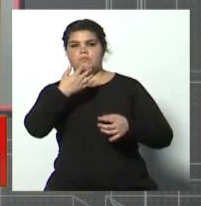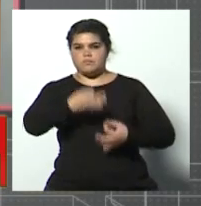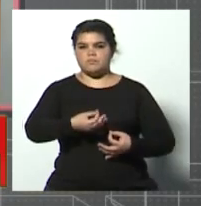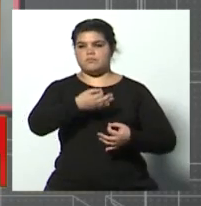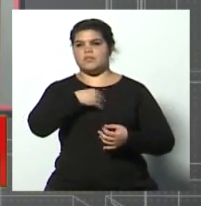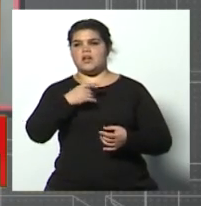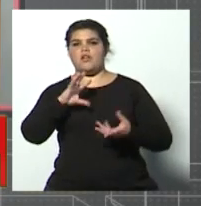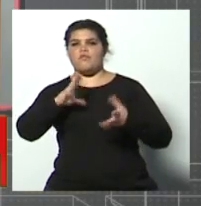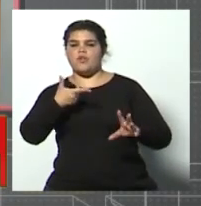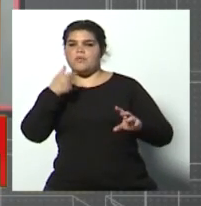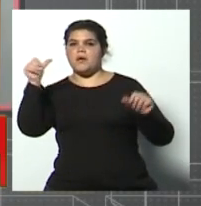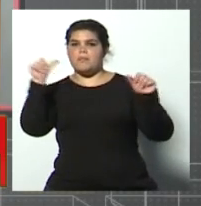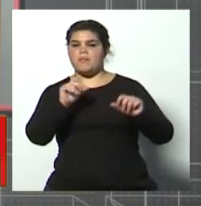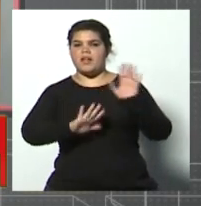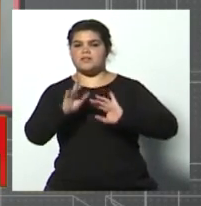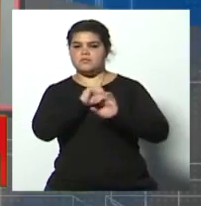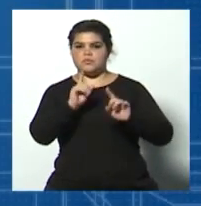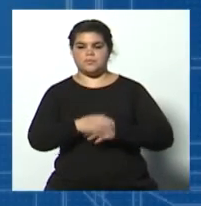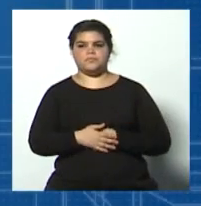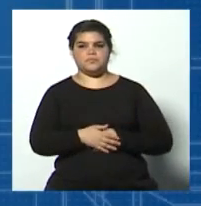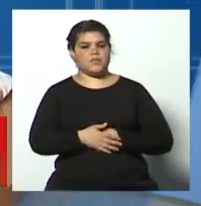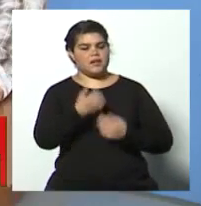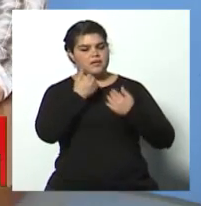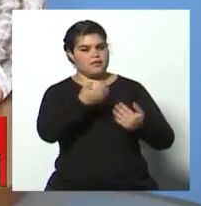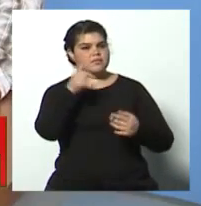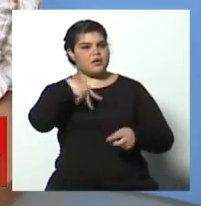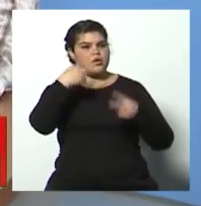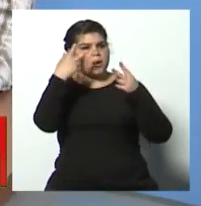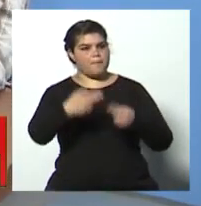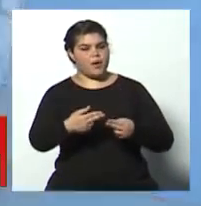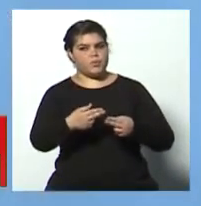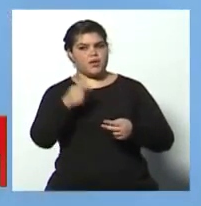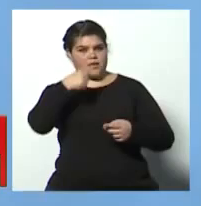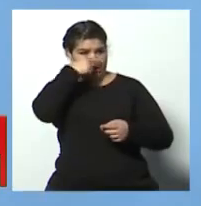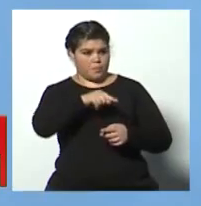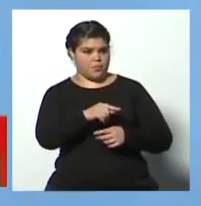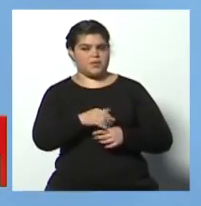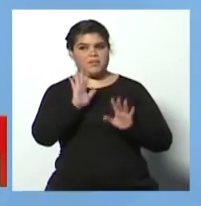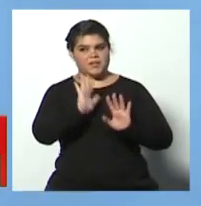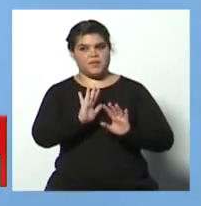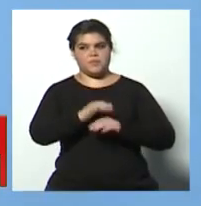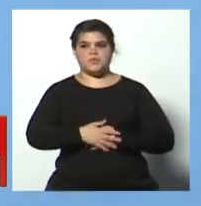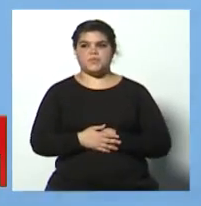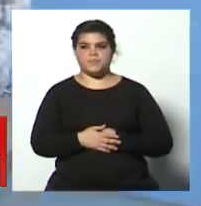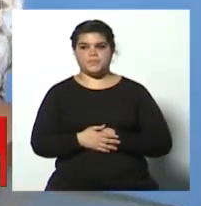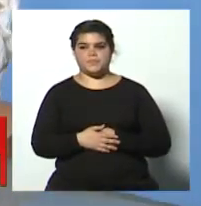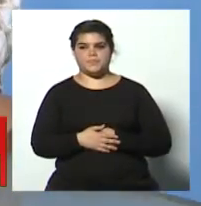haya malestar en el manejo de esta divisa. Bien, gracias Joaquín. Momento de pausa, creo que es la última, ¿no? Ya venimos.